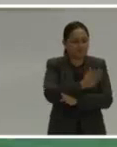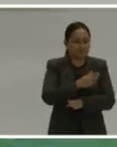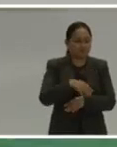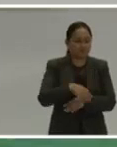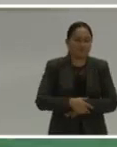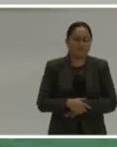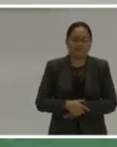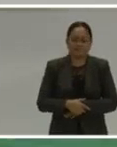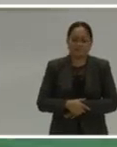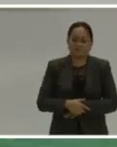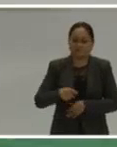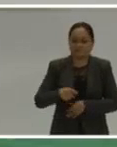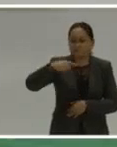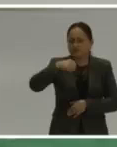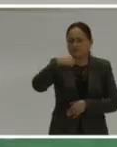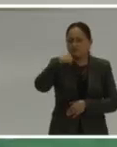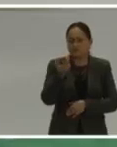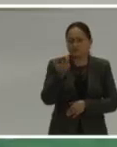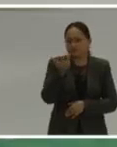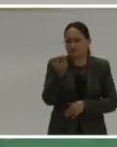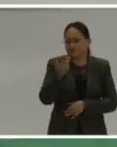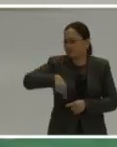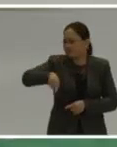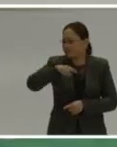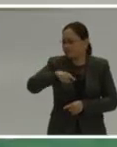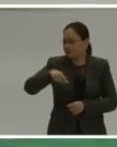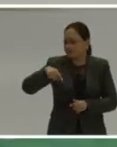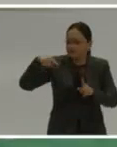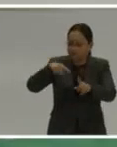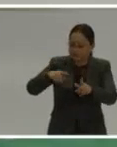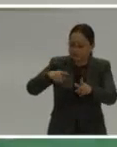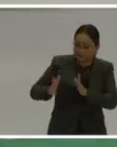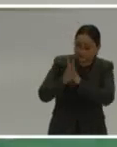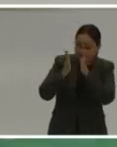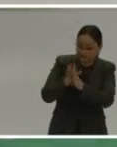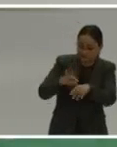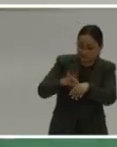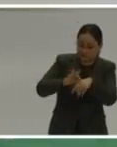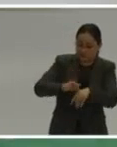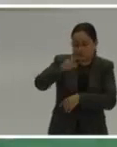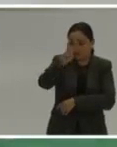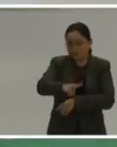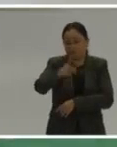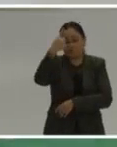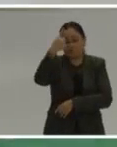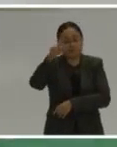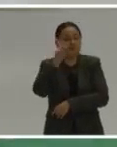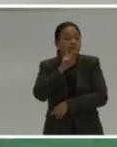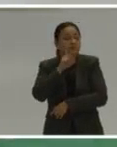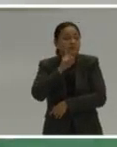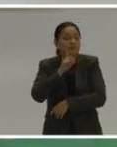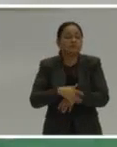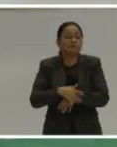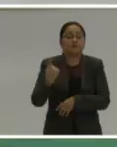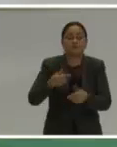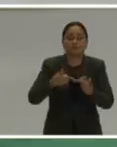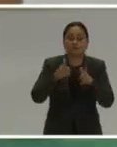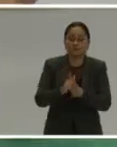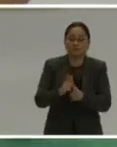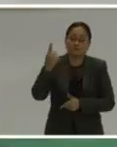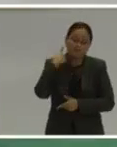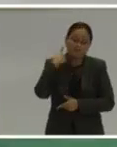dicho, nosotros queremos participación directa, directa, Porque los partidos políticos, si